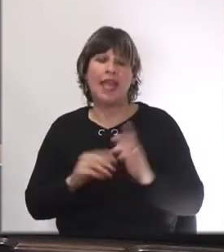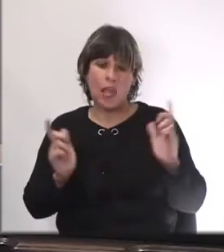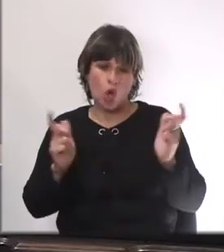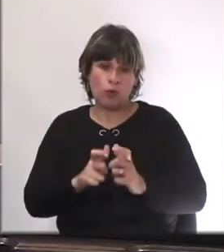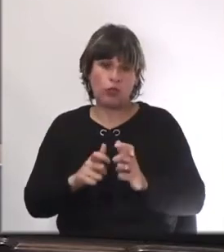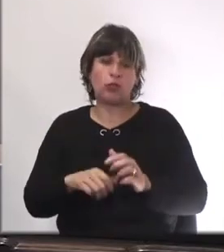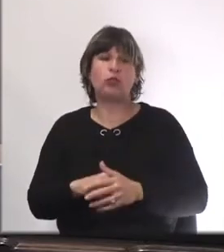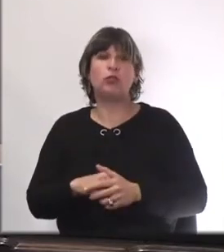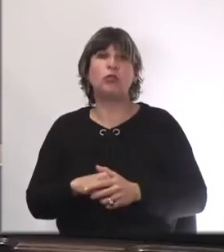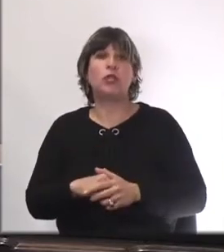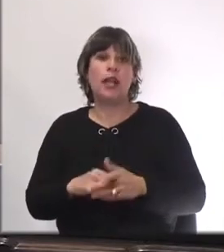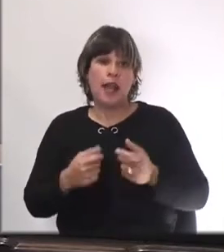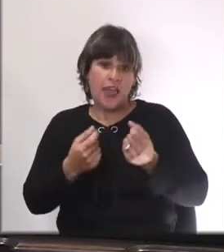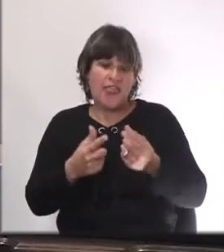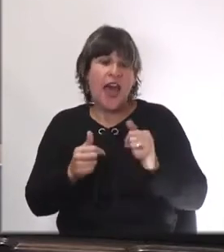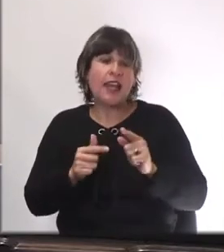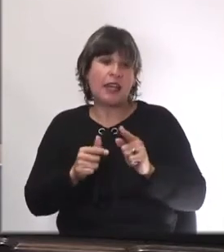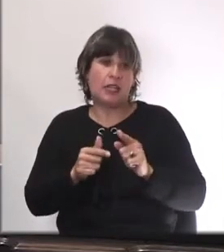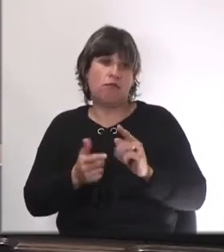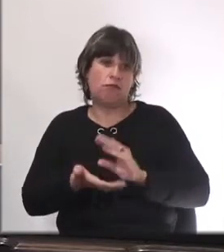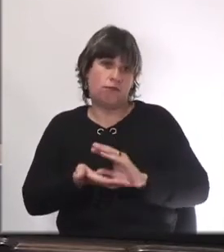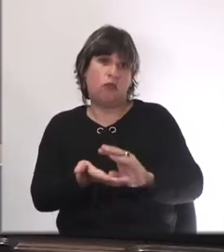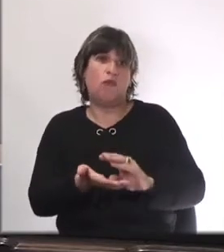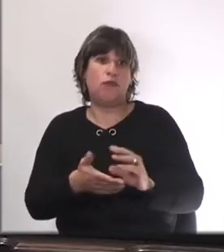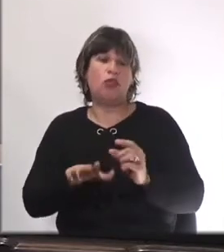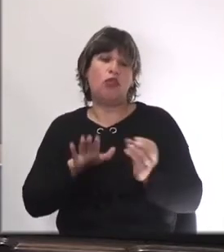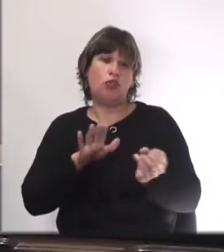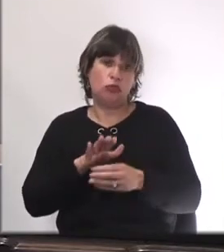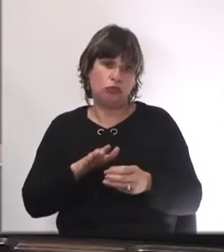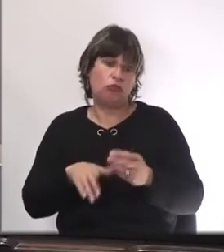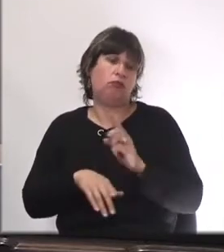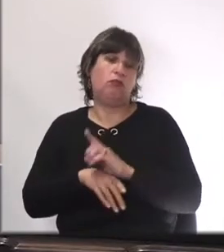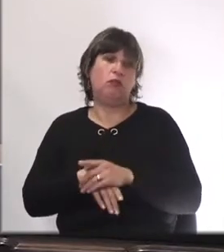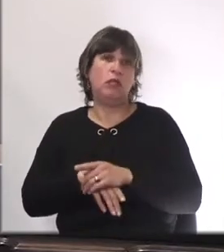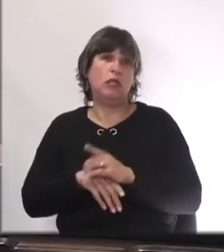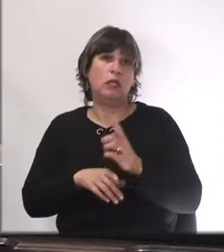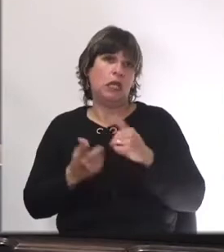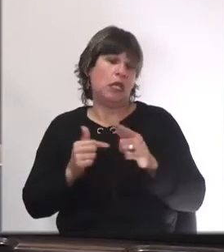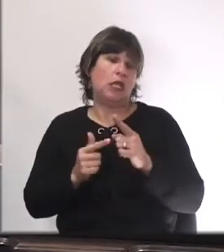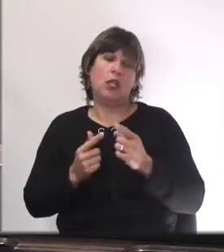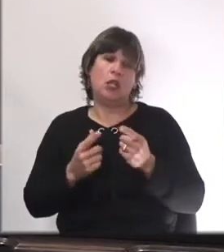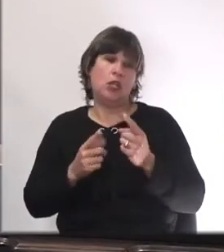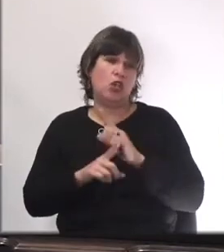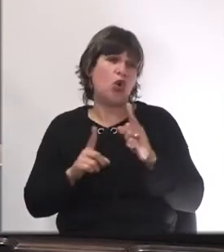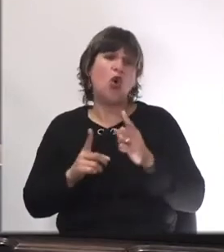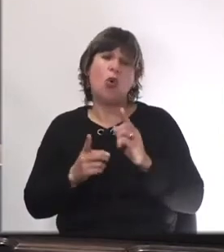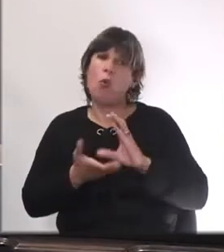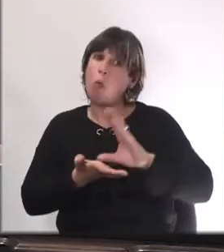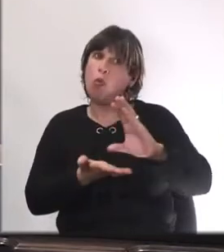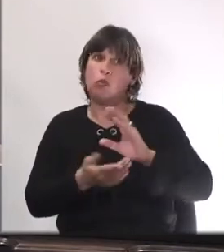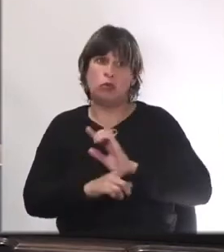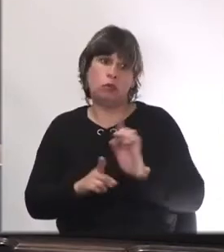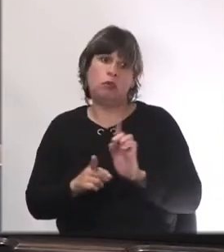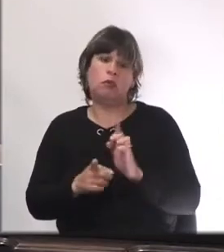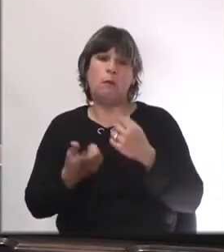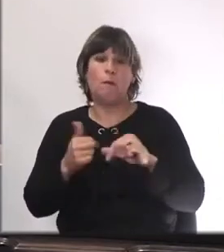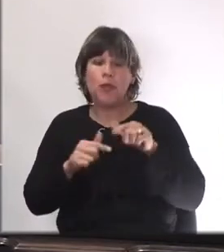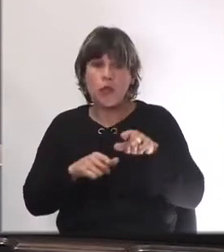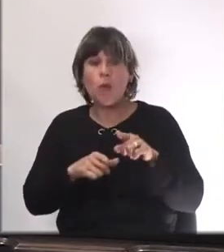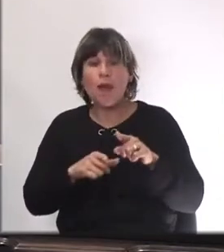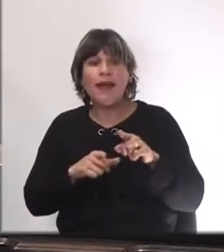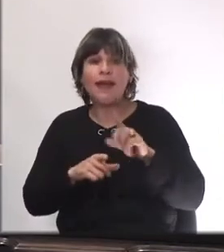comisión brindarle los fondos, que tampoco eran de gran cuantía, para que la UTEC pueda